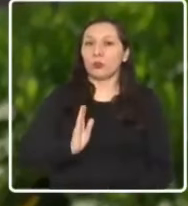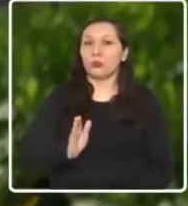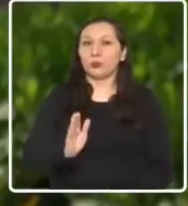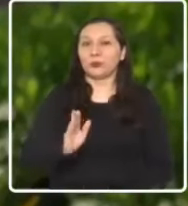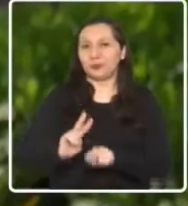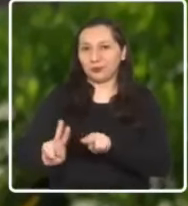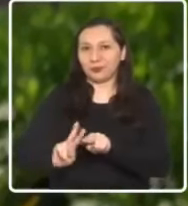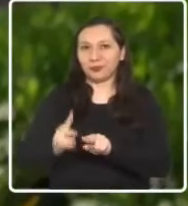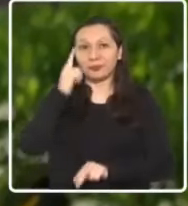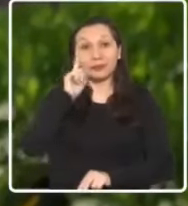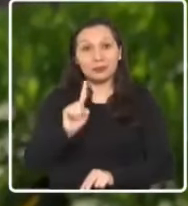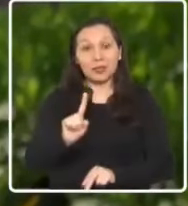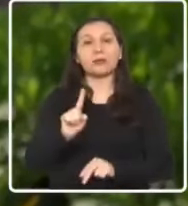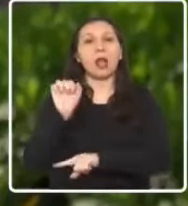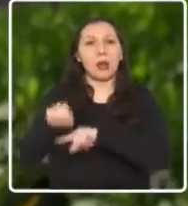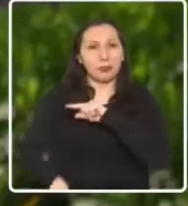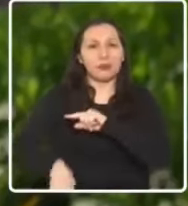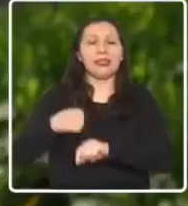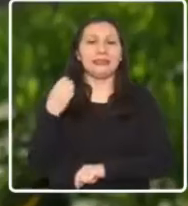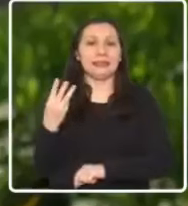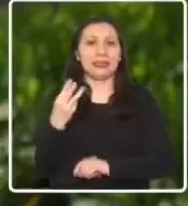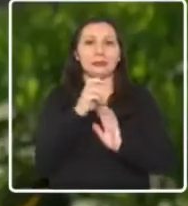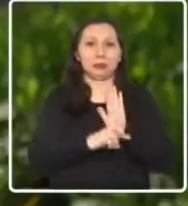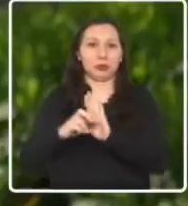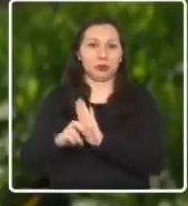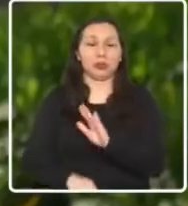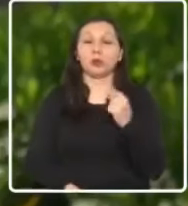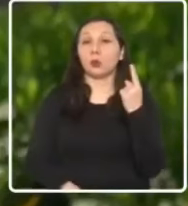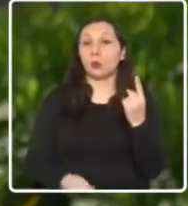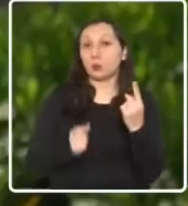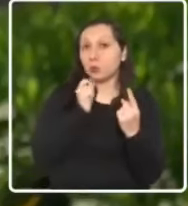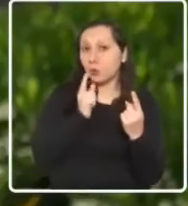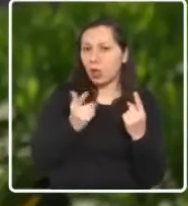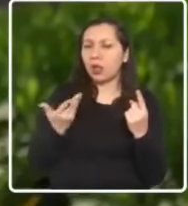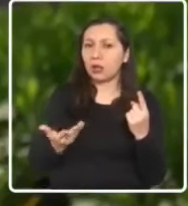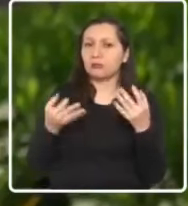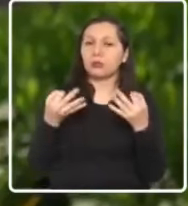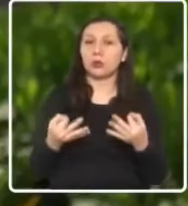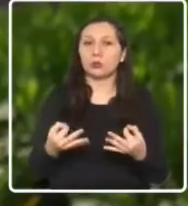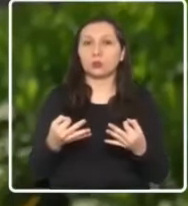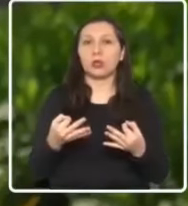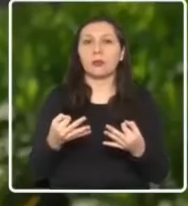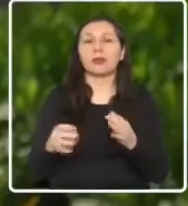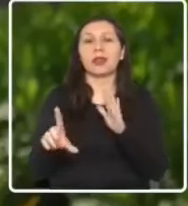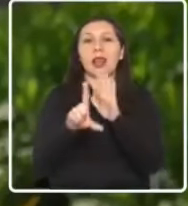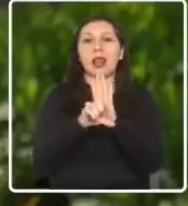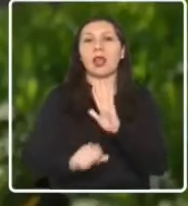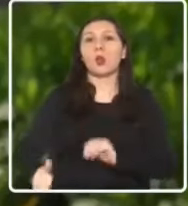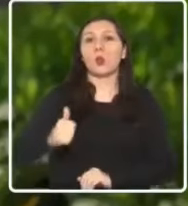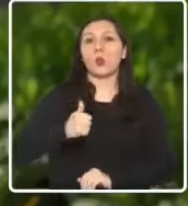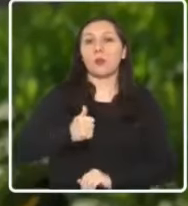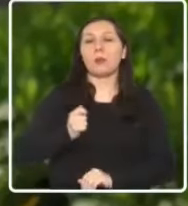bastante por hacer, pero hemos aprobado ya por lo menos 3 de esos proyectos, uno de los cuales corresponde justamente a la Ley de